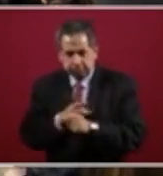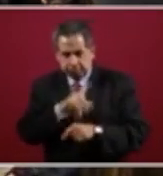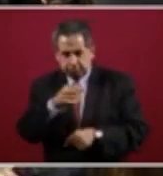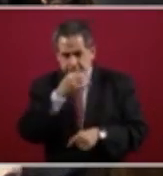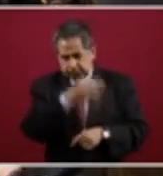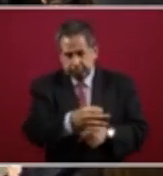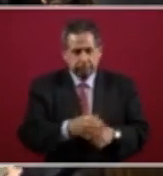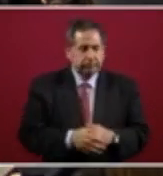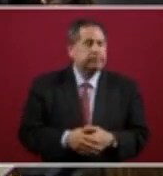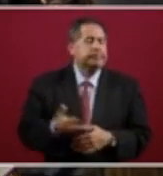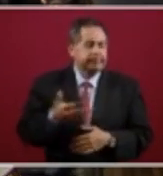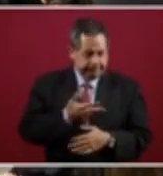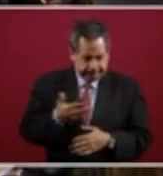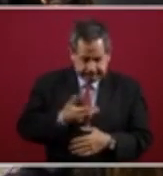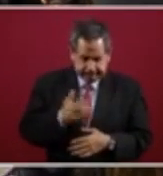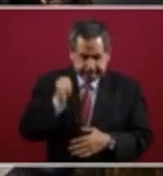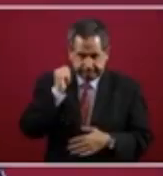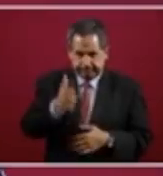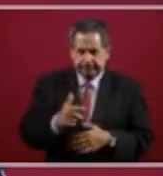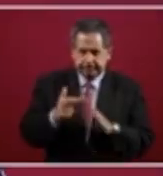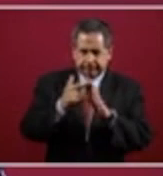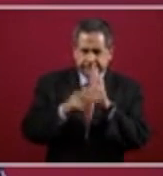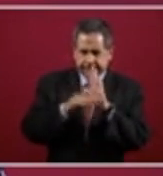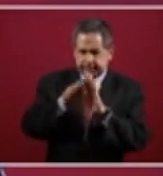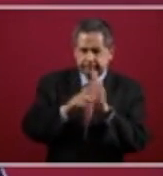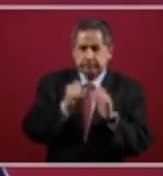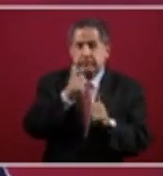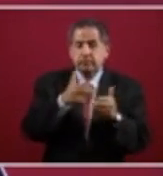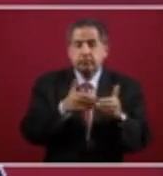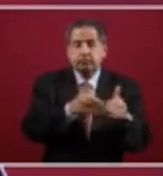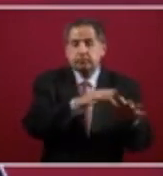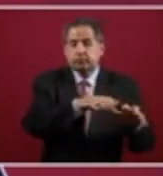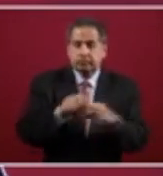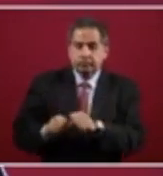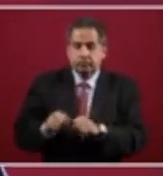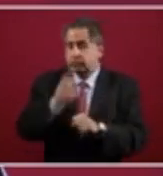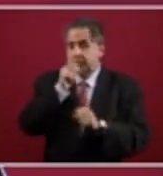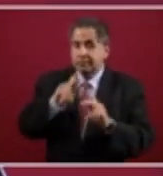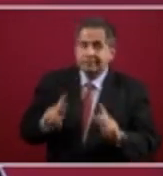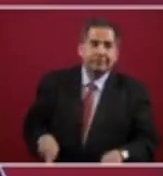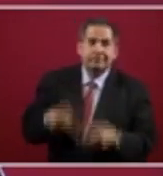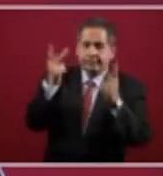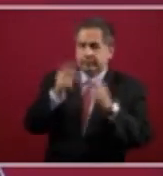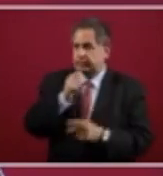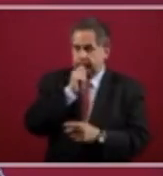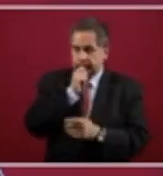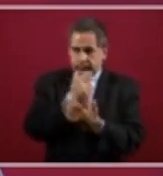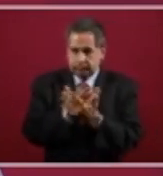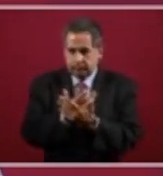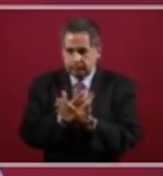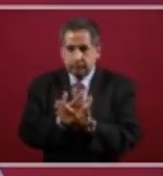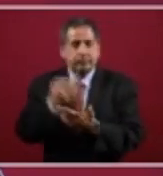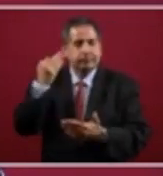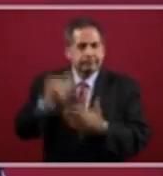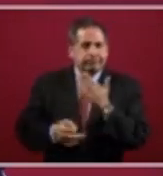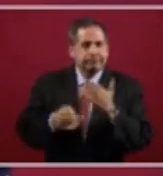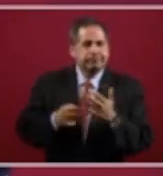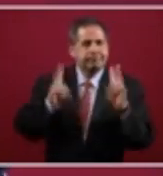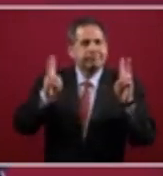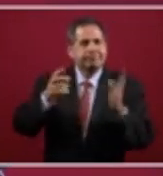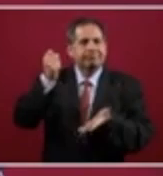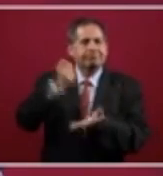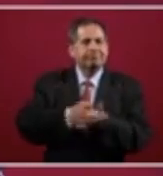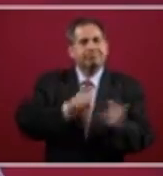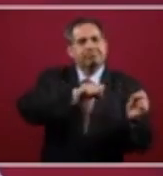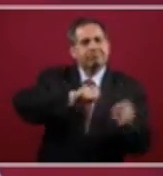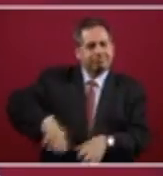comentarte que sí tenemos algunas embarcaciones bajo administración. No los podemos vender de nueva cuenta por no tener esta declaración de abandono que ya hemos